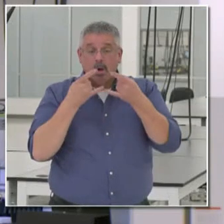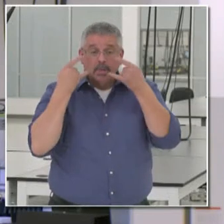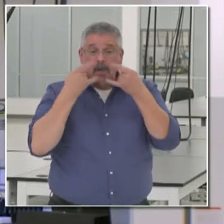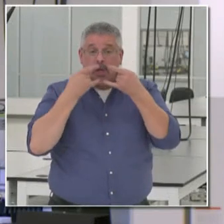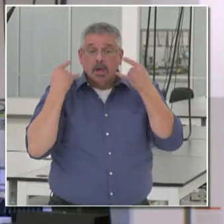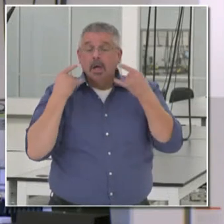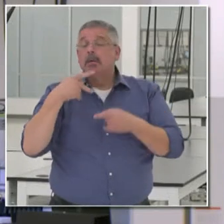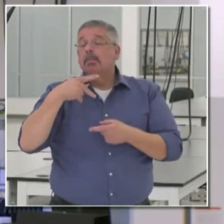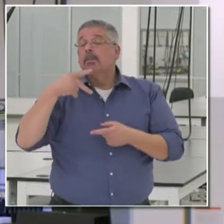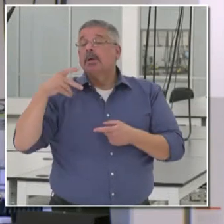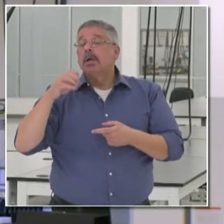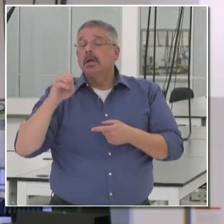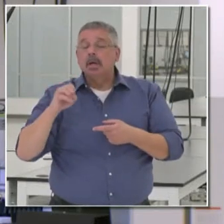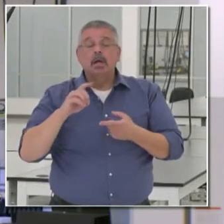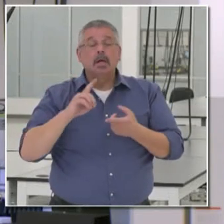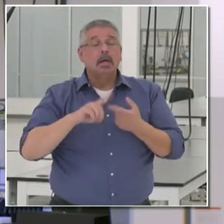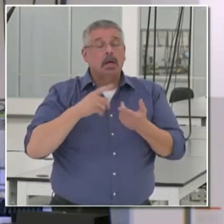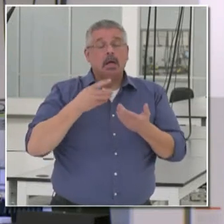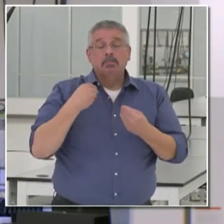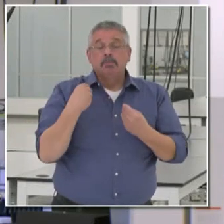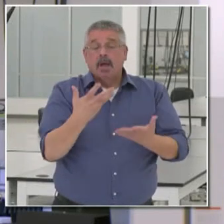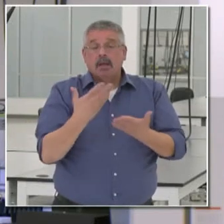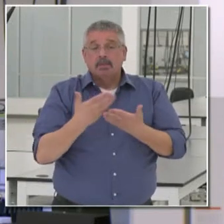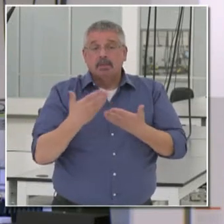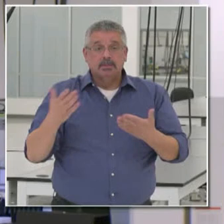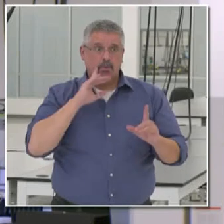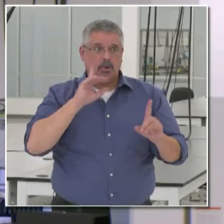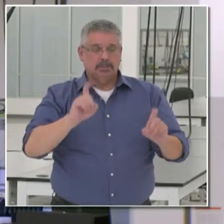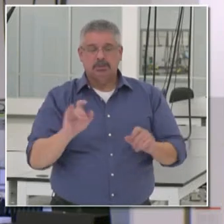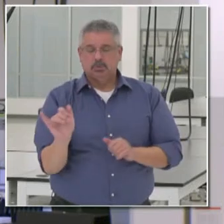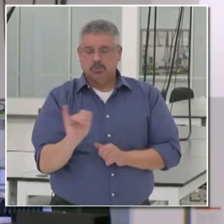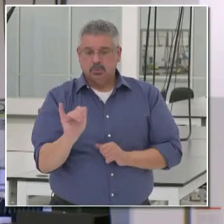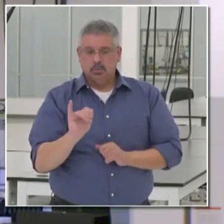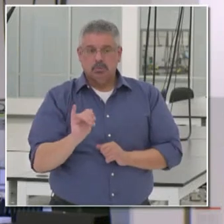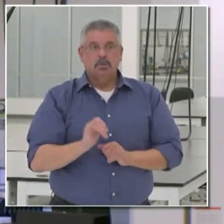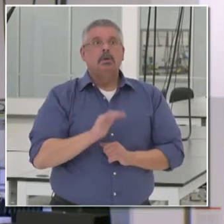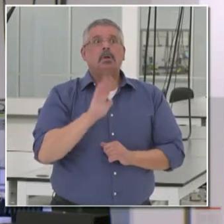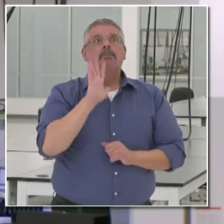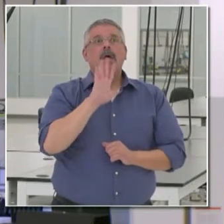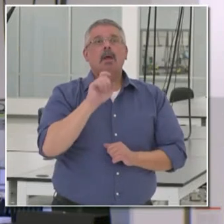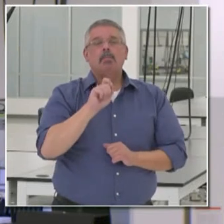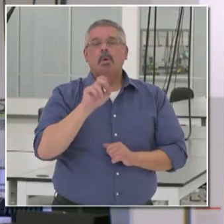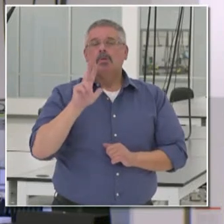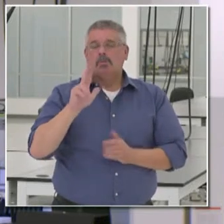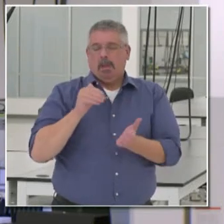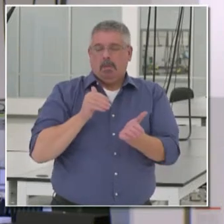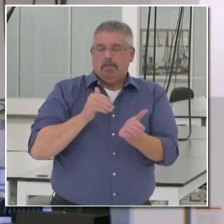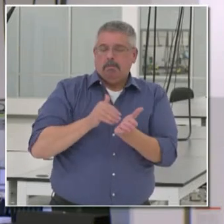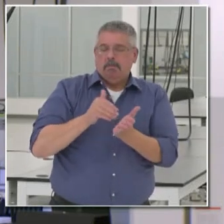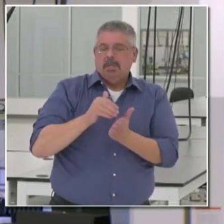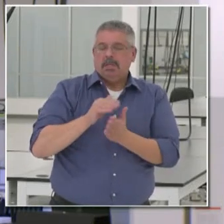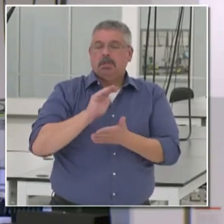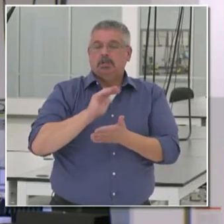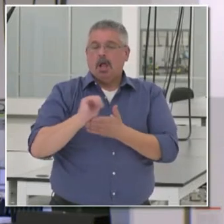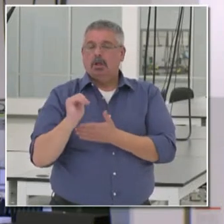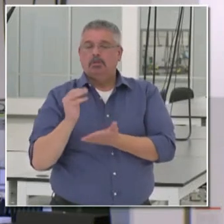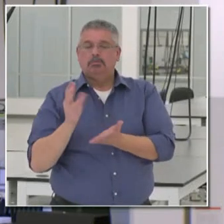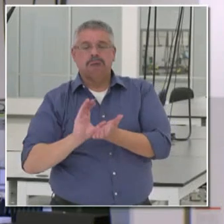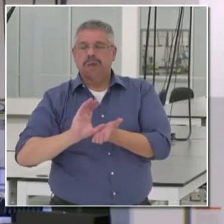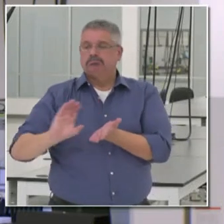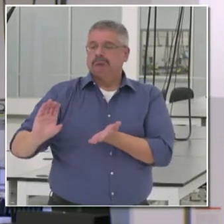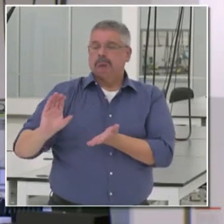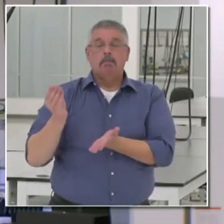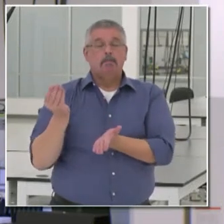equipo de protección adicional y también recursos adicionales para pruebas diagnósticas tenemos 5.3 mil millones de dólares